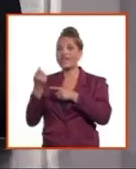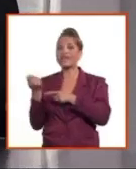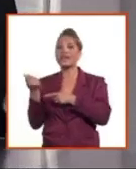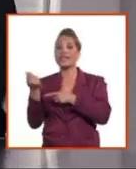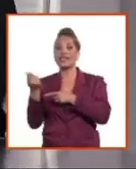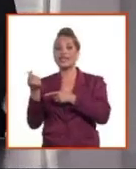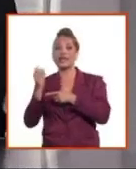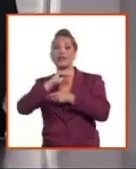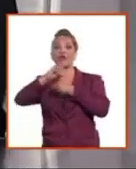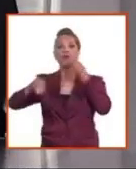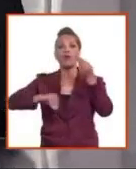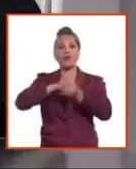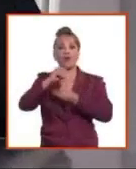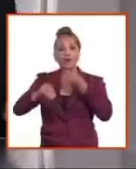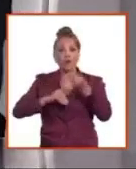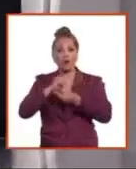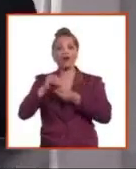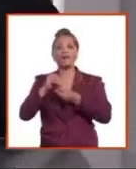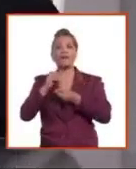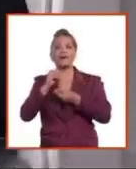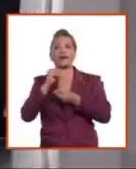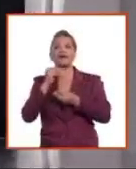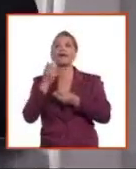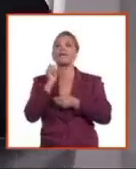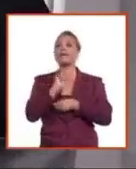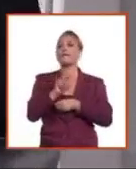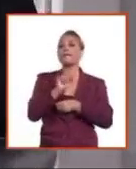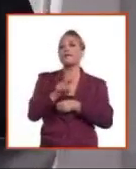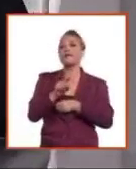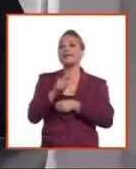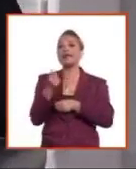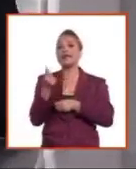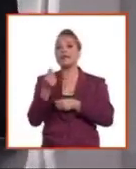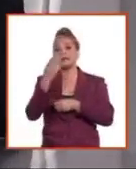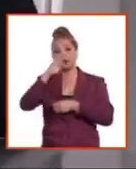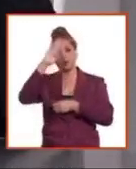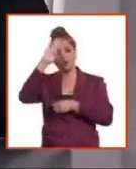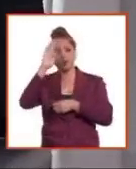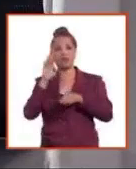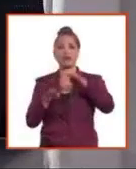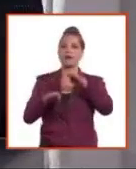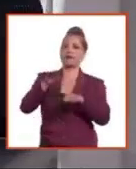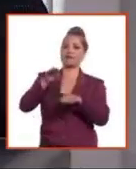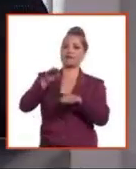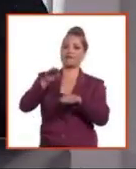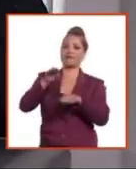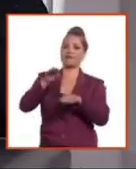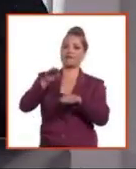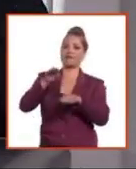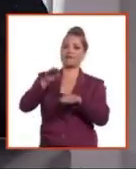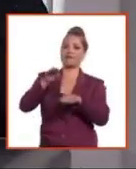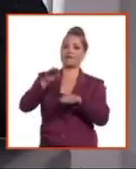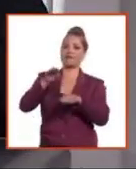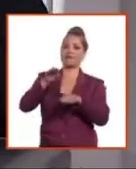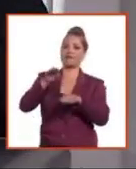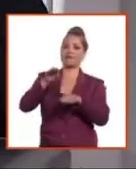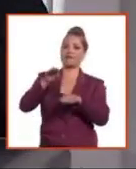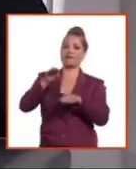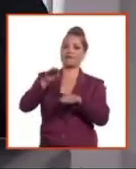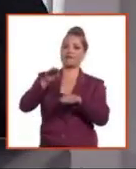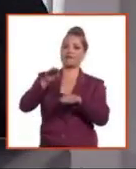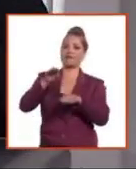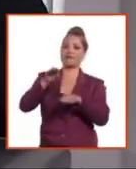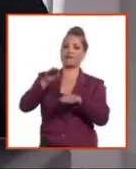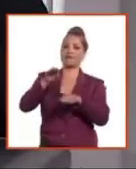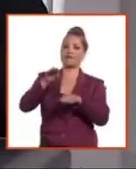produce bienes y servicios que vendes en peso y eso funciona y te va dando un neto superavitario que va creciendo en mercado o no ya lo